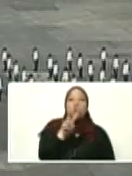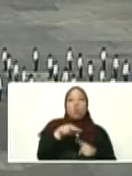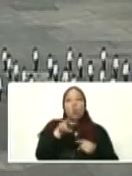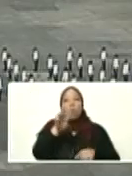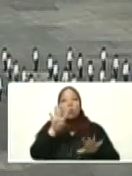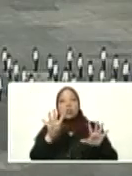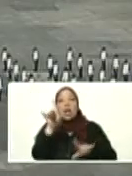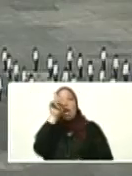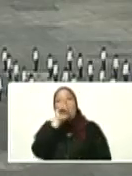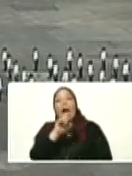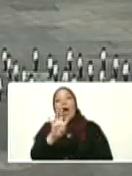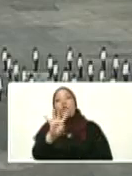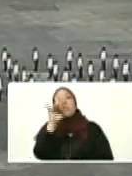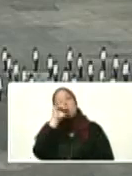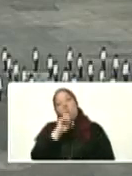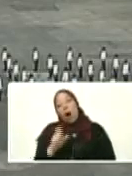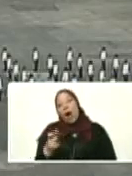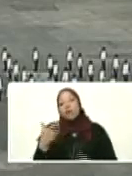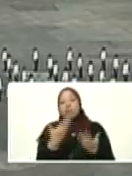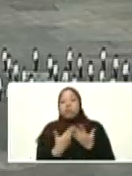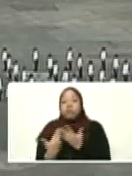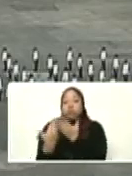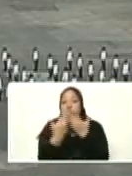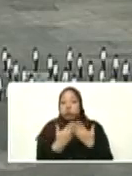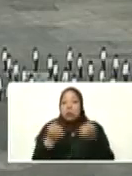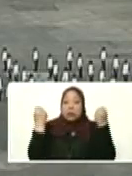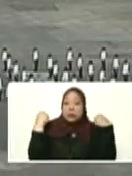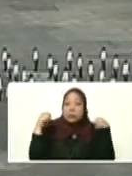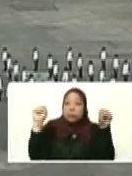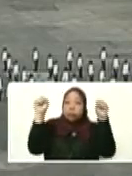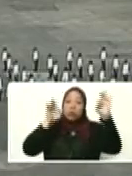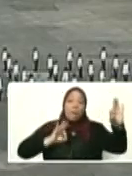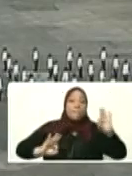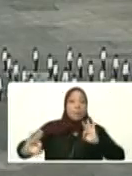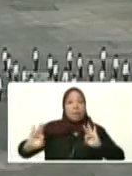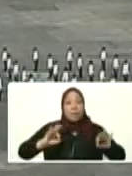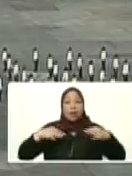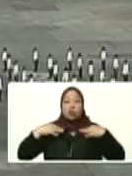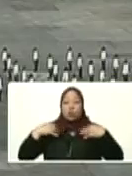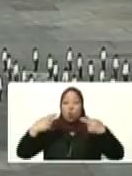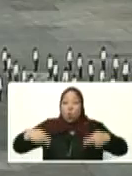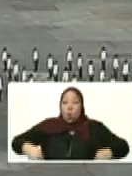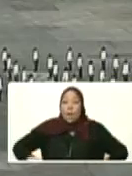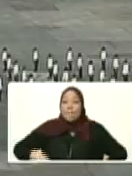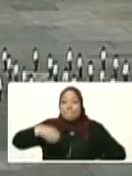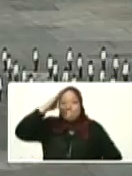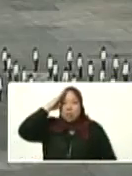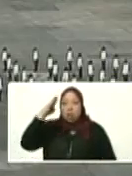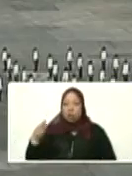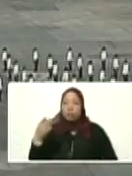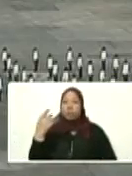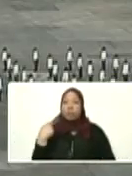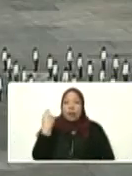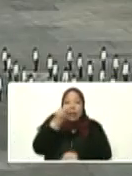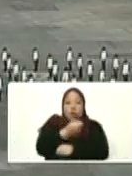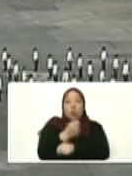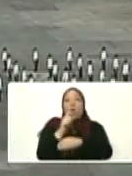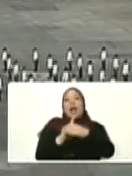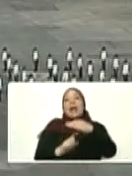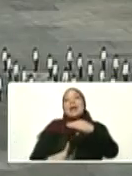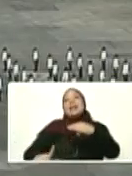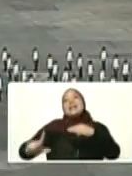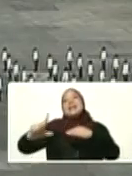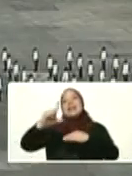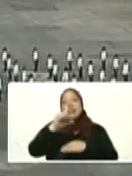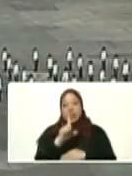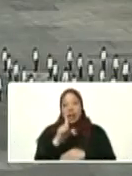2, 4, 5 y 6 años de estudio, formación física y preparación militar. Egresan como licenciados y licenciadas en